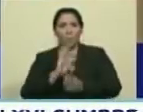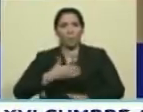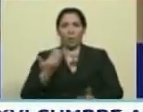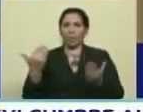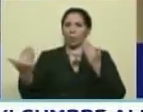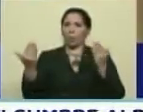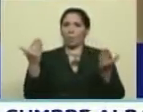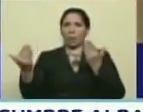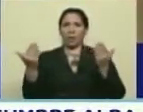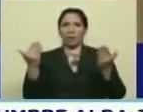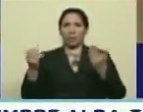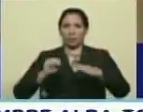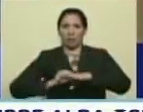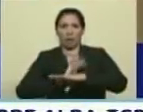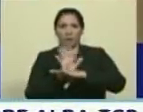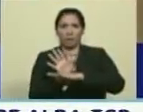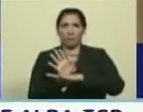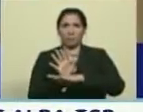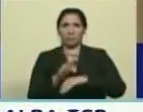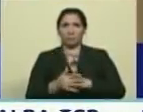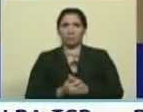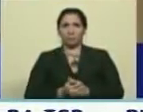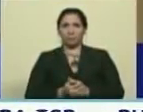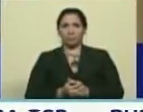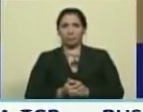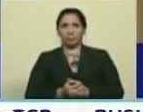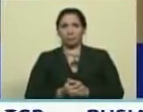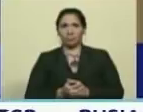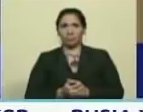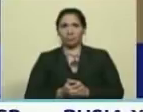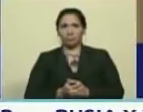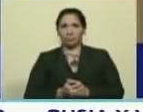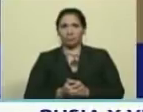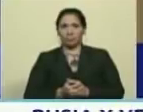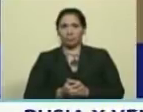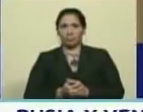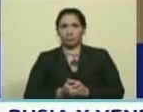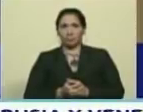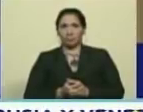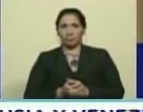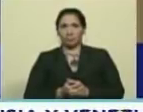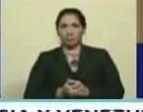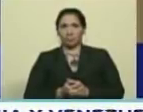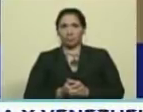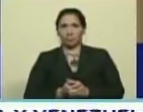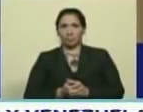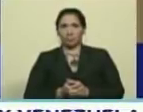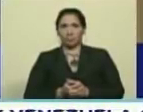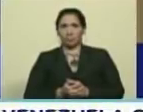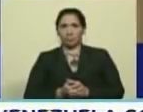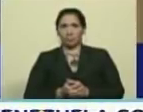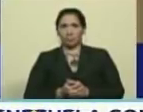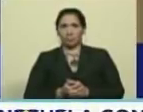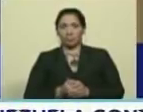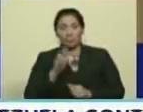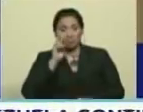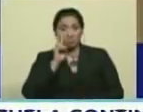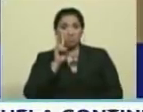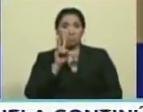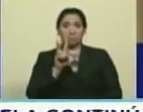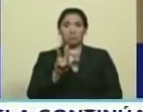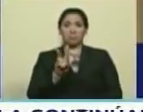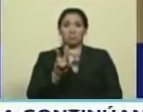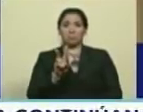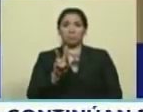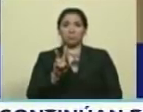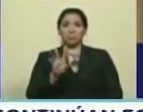compararse con el ALBA. And we owe this in large measure. Y vemos en gran medida